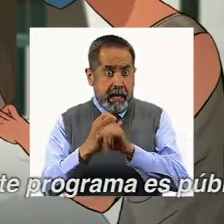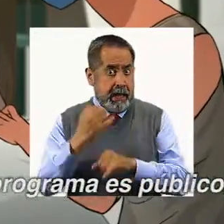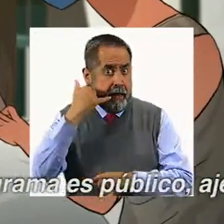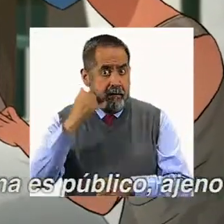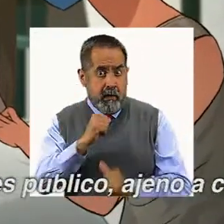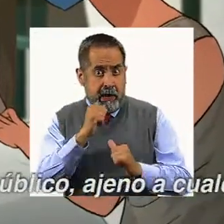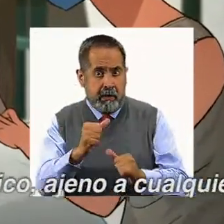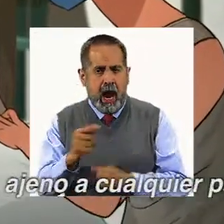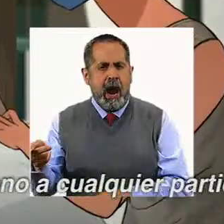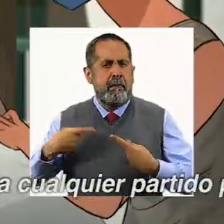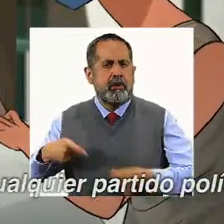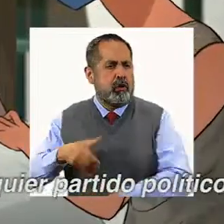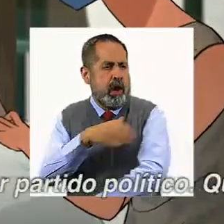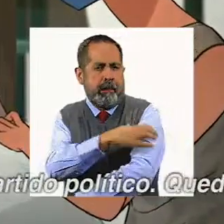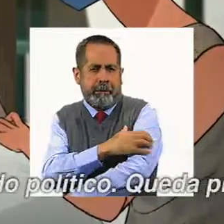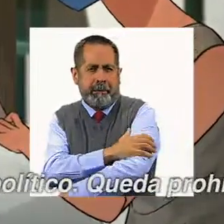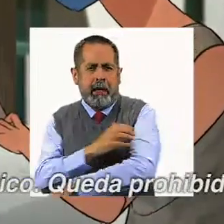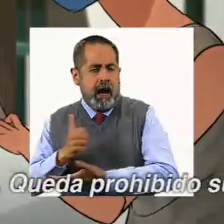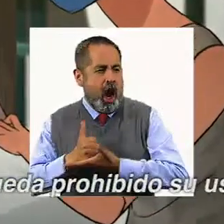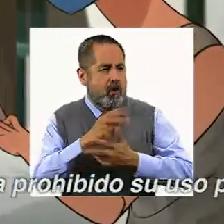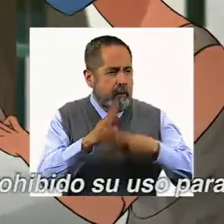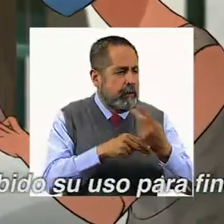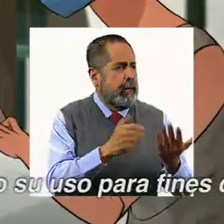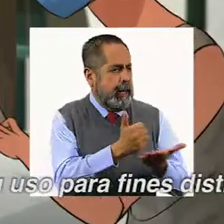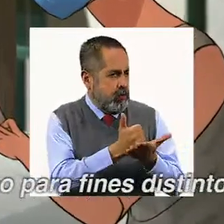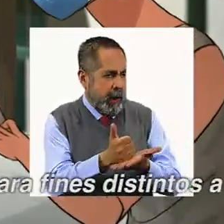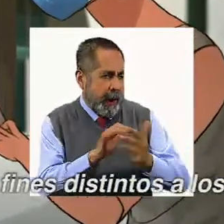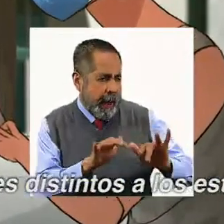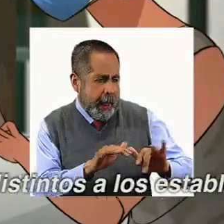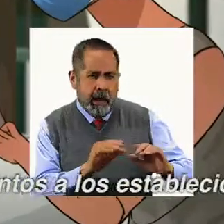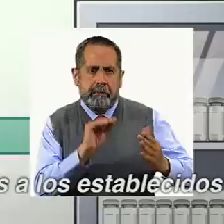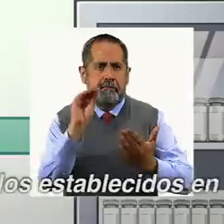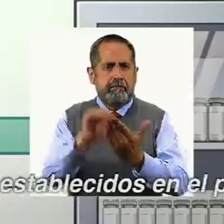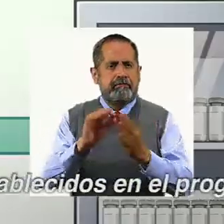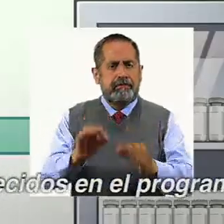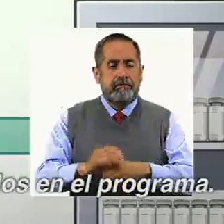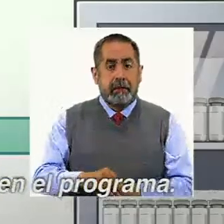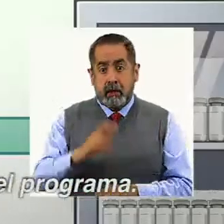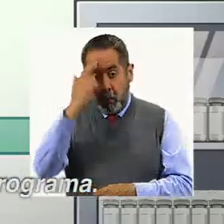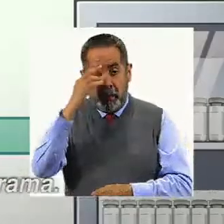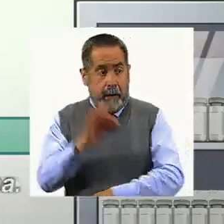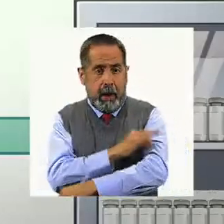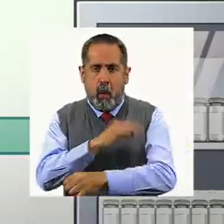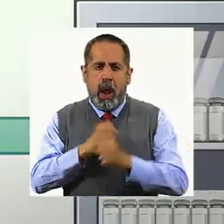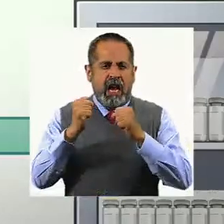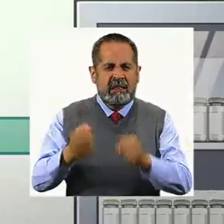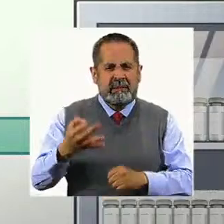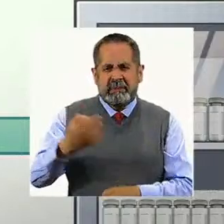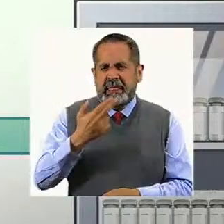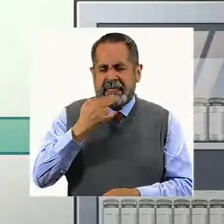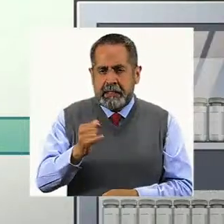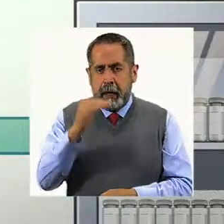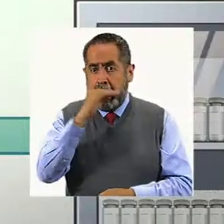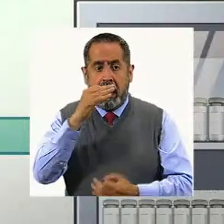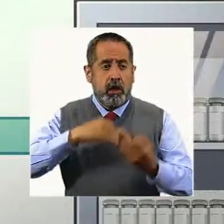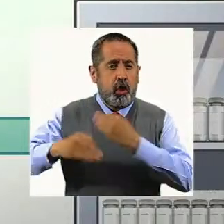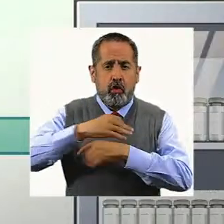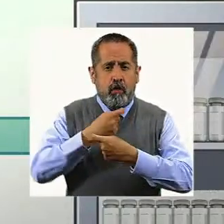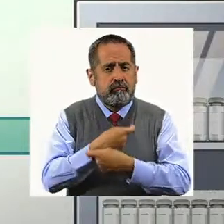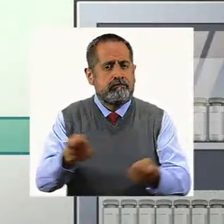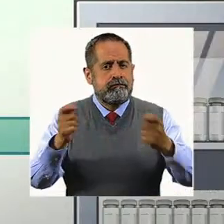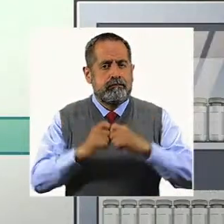con internet o teléfono, una persona servidora pública te buscará para ayudarte. Recuerda, la vacuna es segura, eficaz,